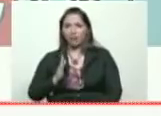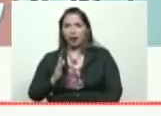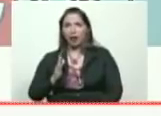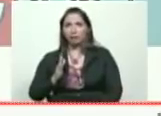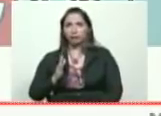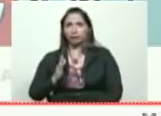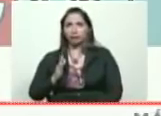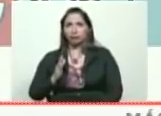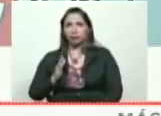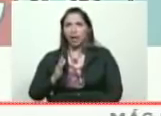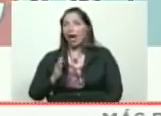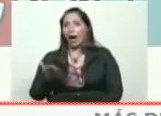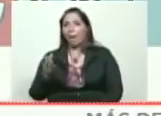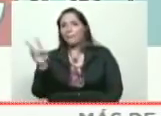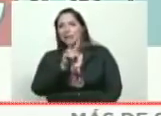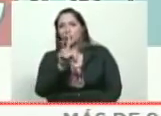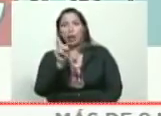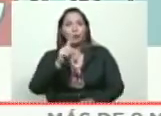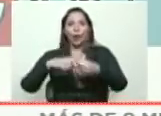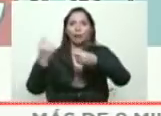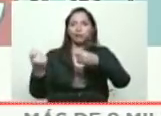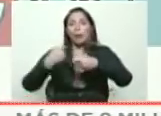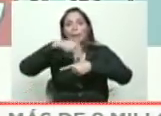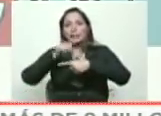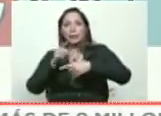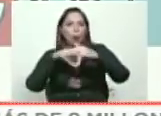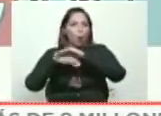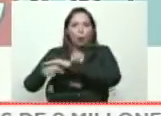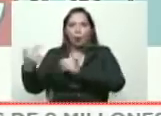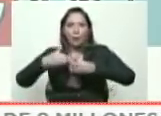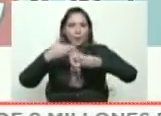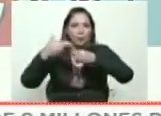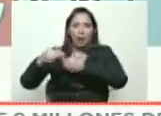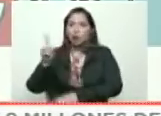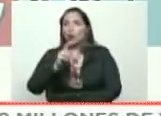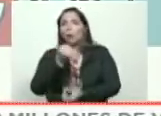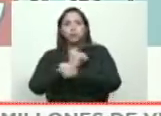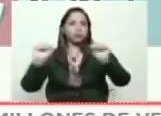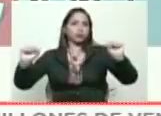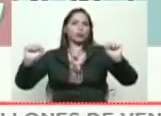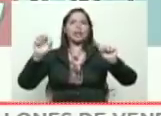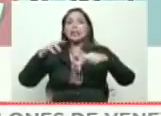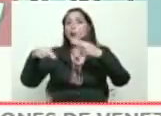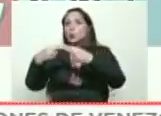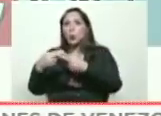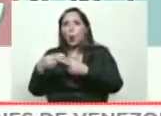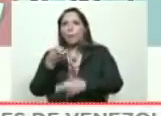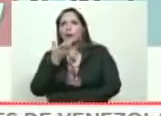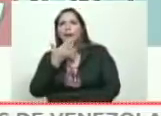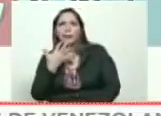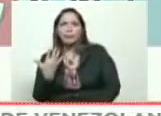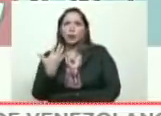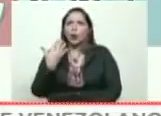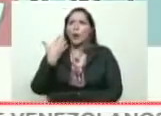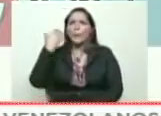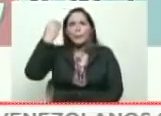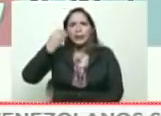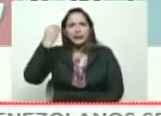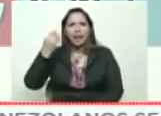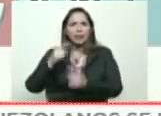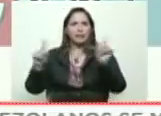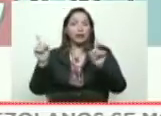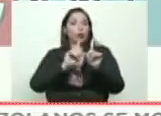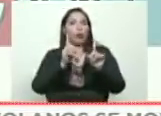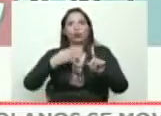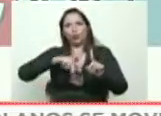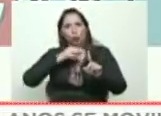energéticos. Venezuela no es la excepción, es la principal reserva petrolera. No podemos tener ningún tipo de ingenuidad los venezolanos y las venezolanas. Tenemos